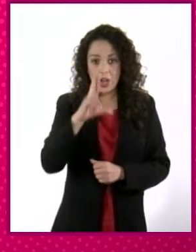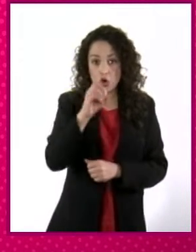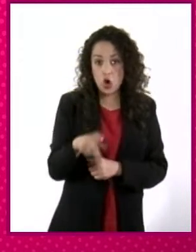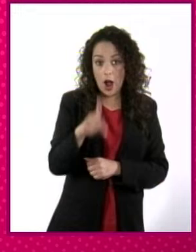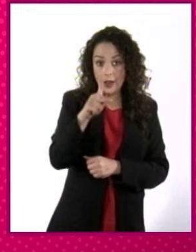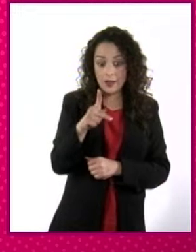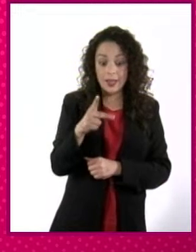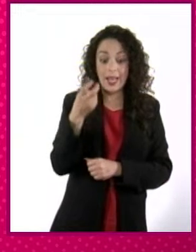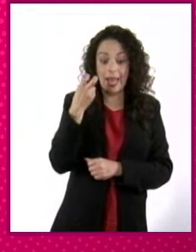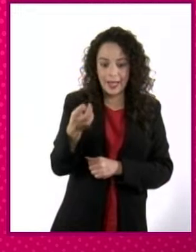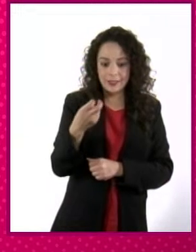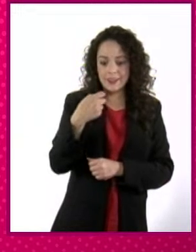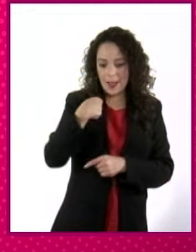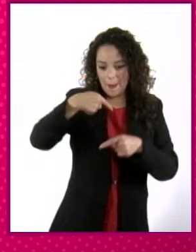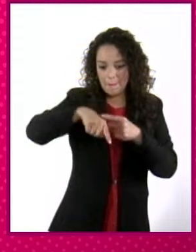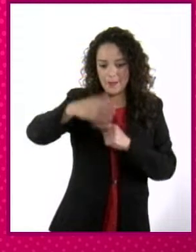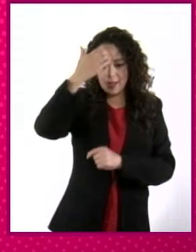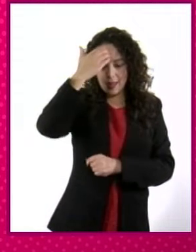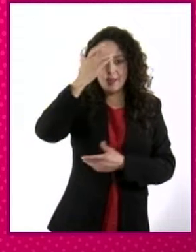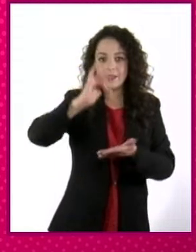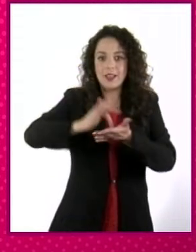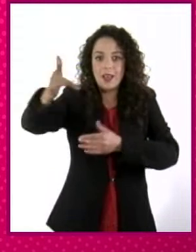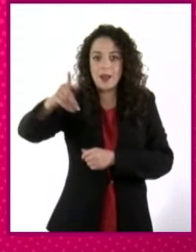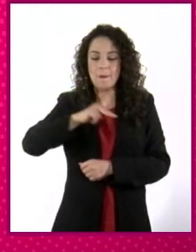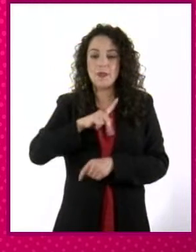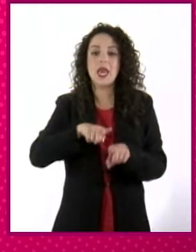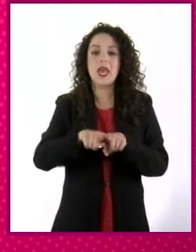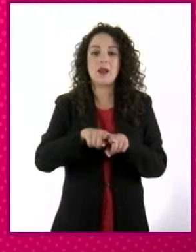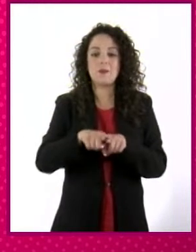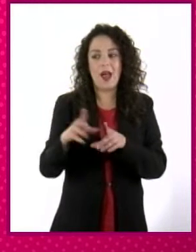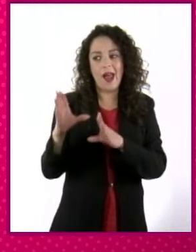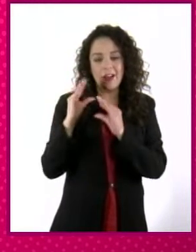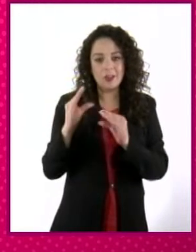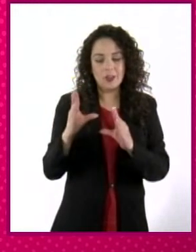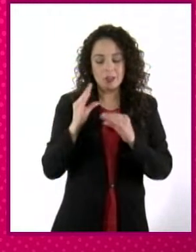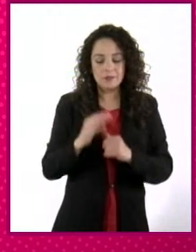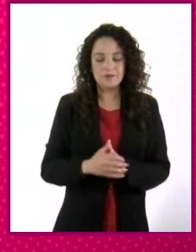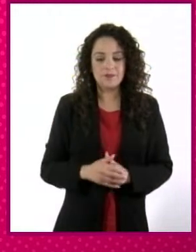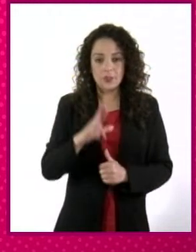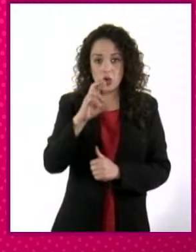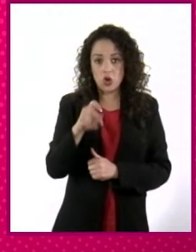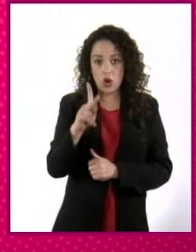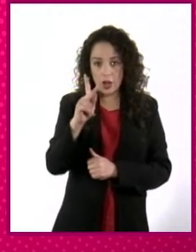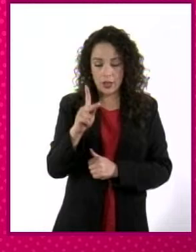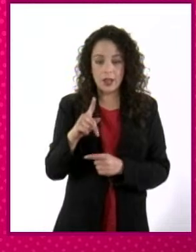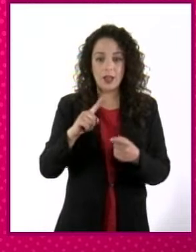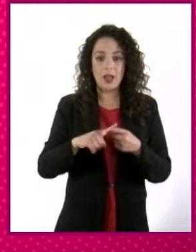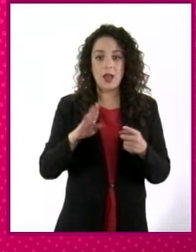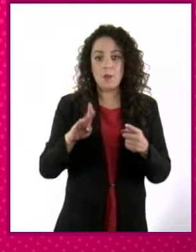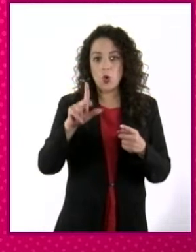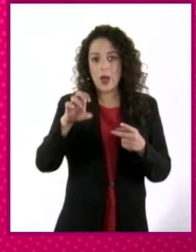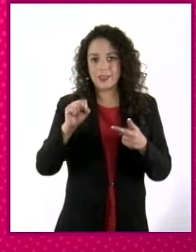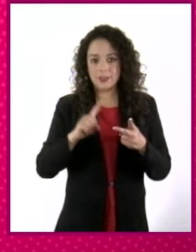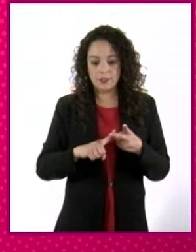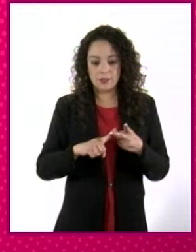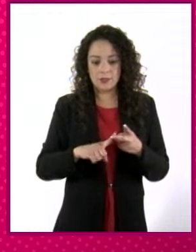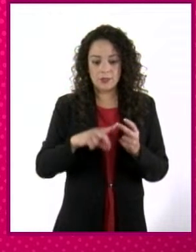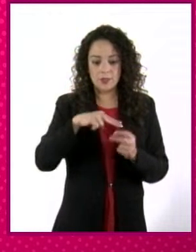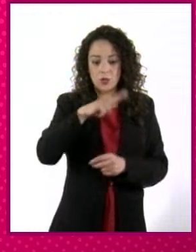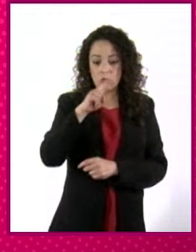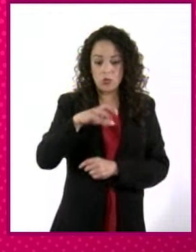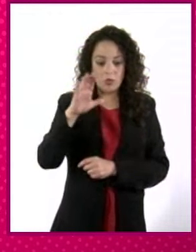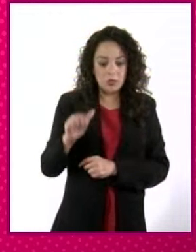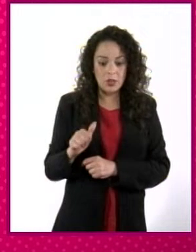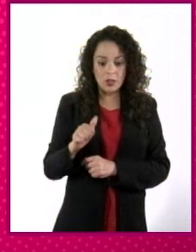mi vida así, mediante mi hermano. Y el rock y el blues jamás habían